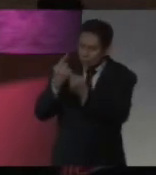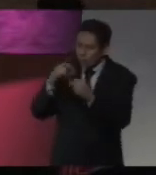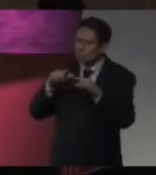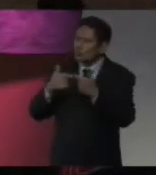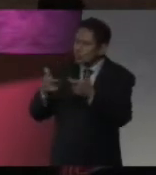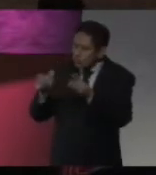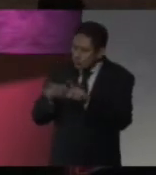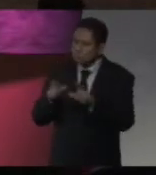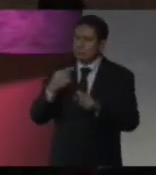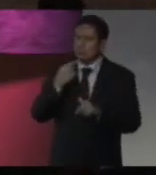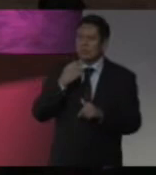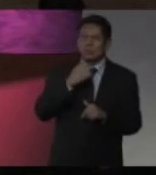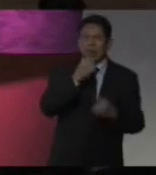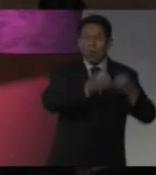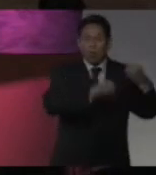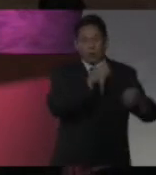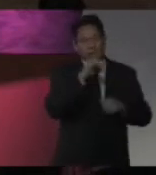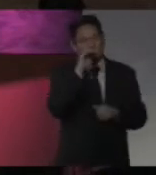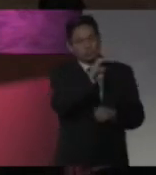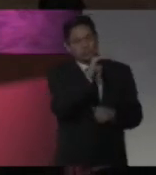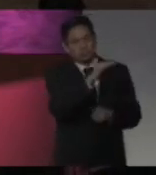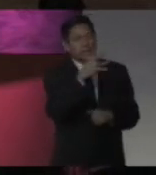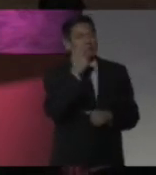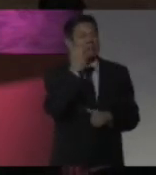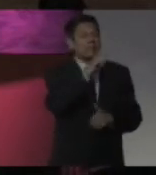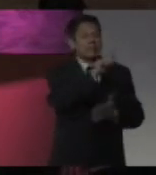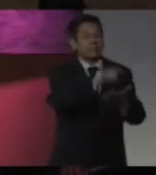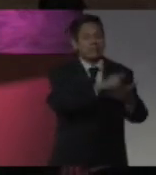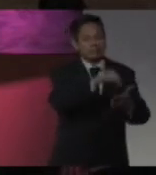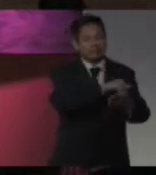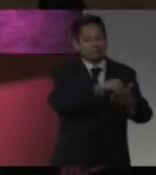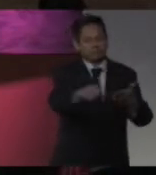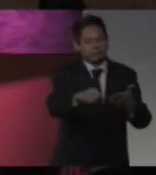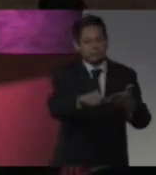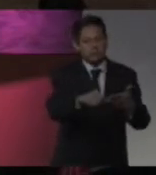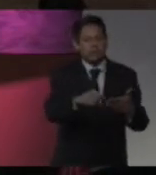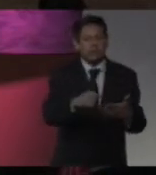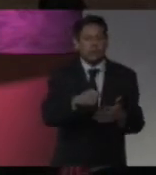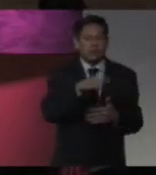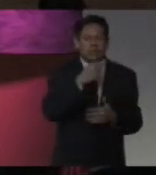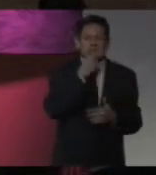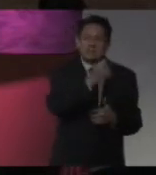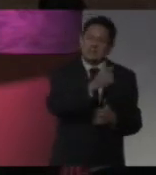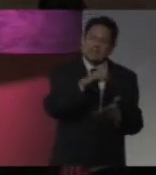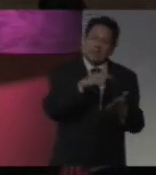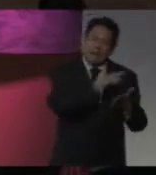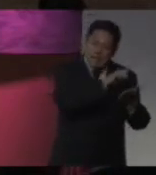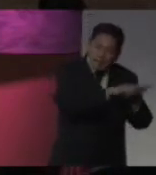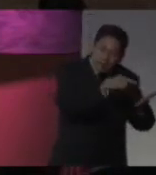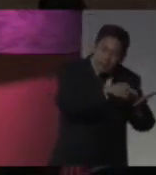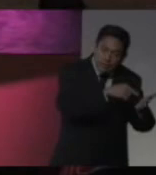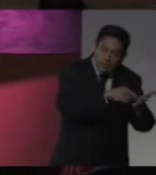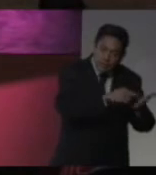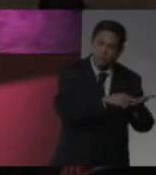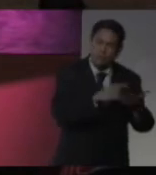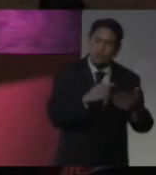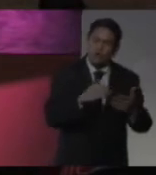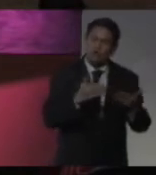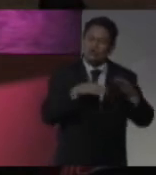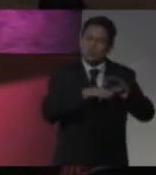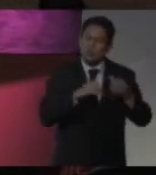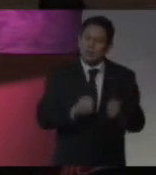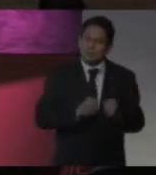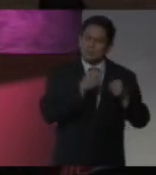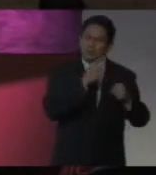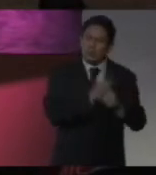2 sentencias de amparo que van en el sentido de declarar la inconstitucionalidad de esa ley de